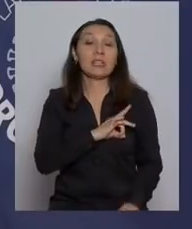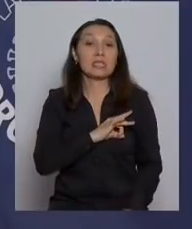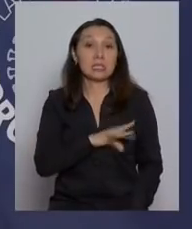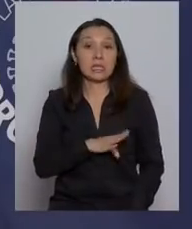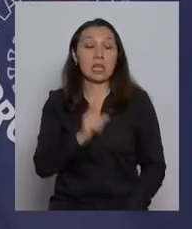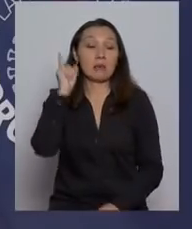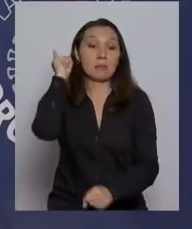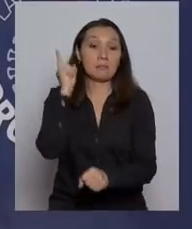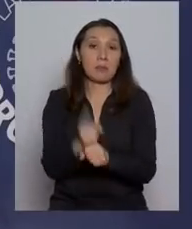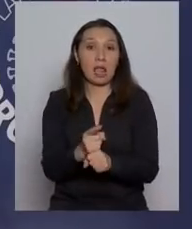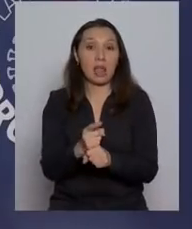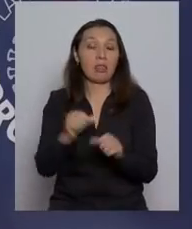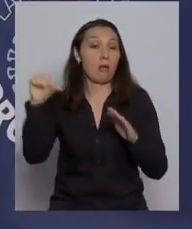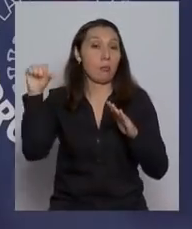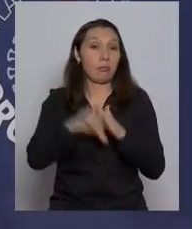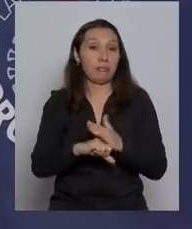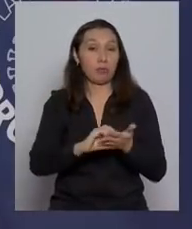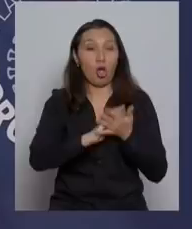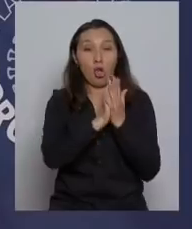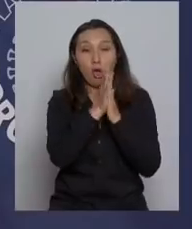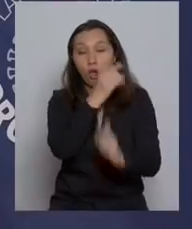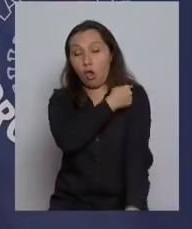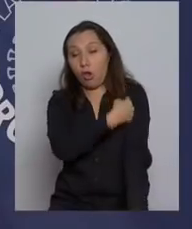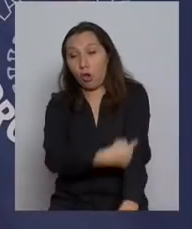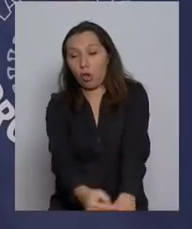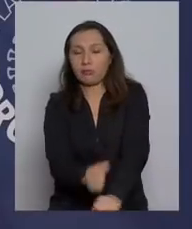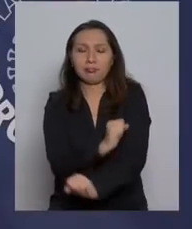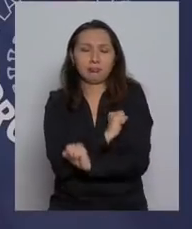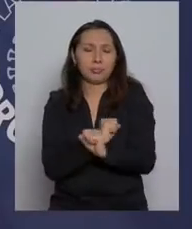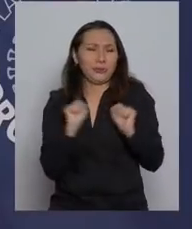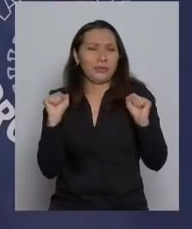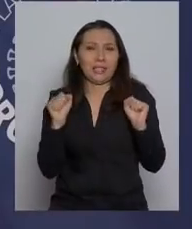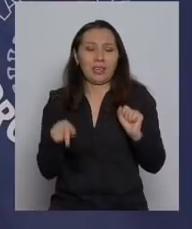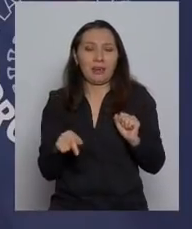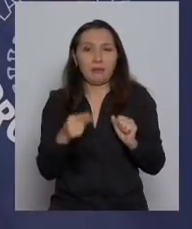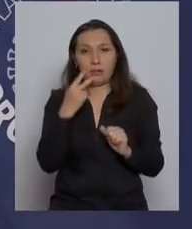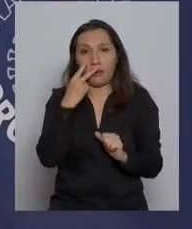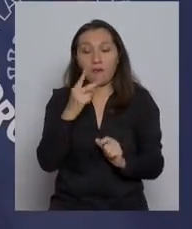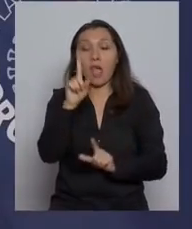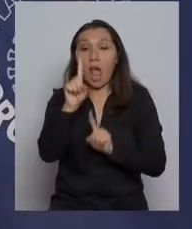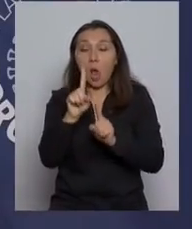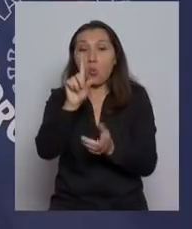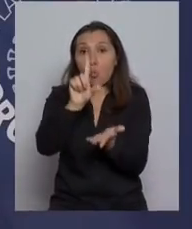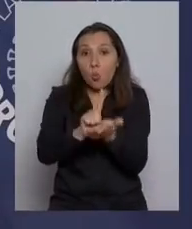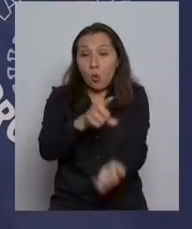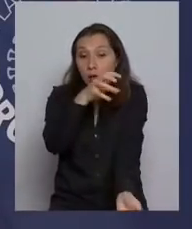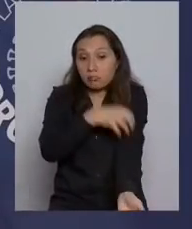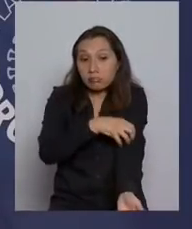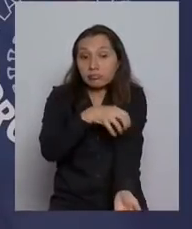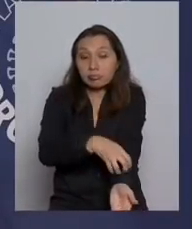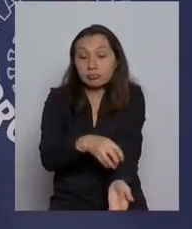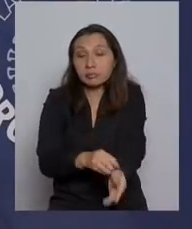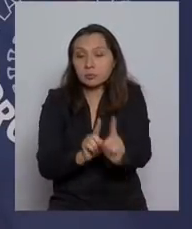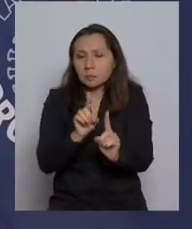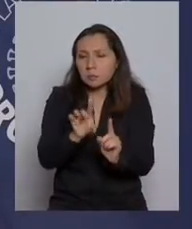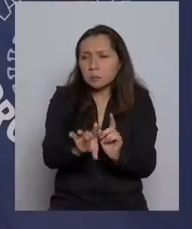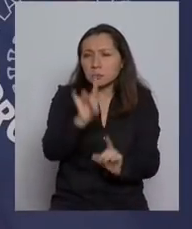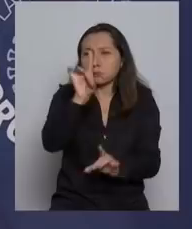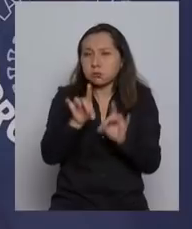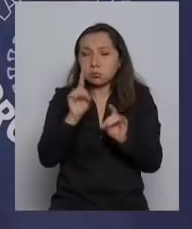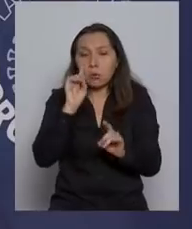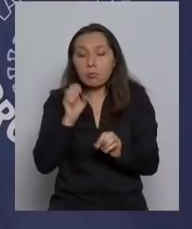se dicte una cuarentena general. En los lugares que se ha determinado con condiciones